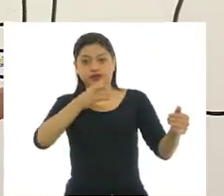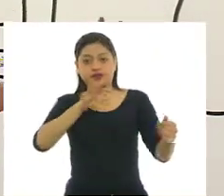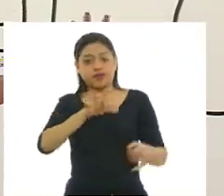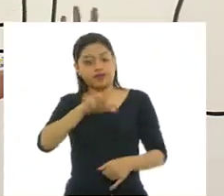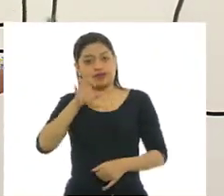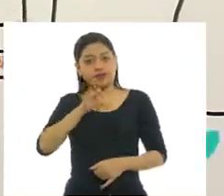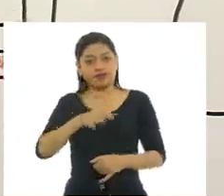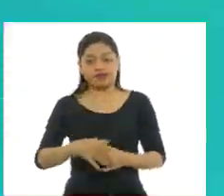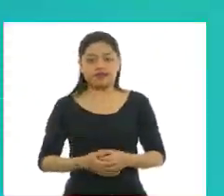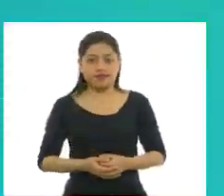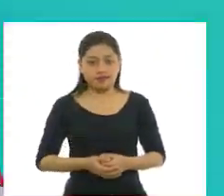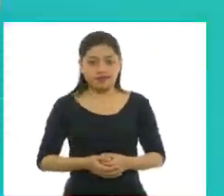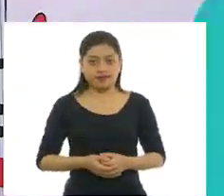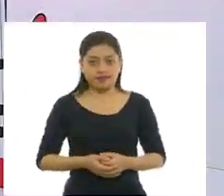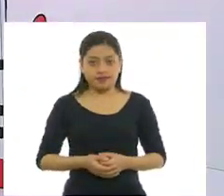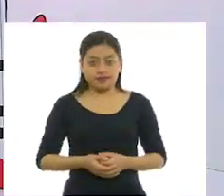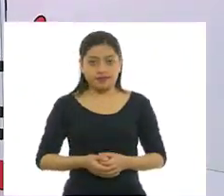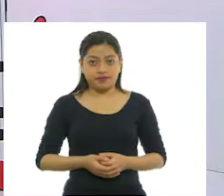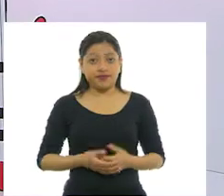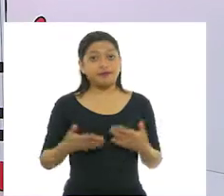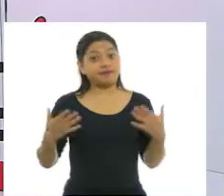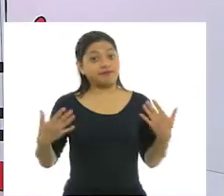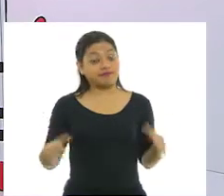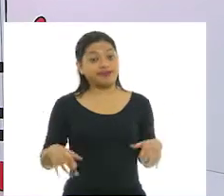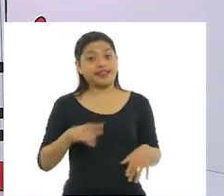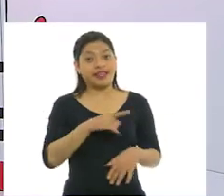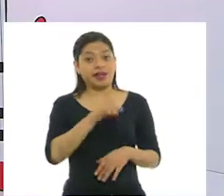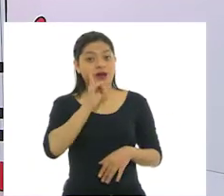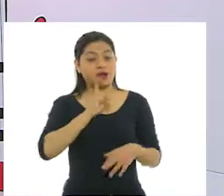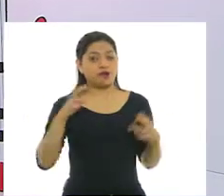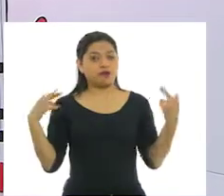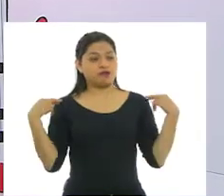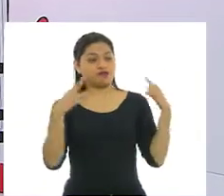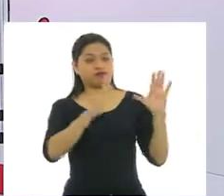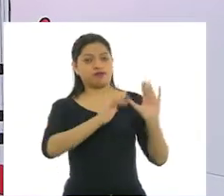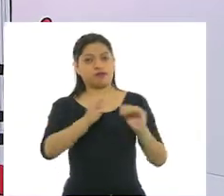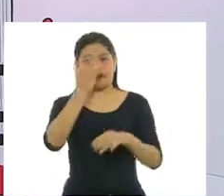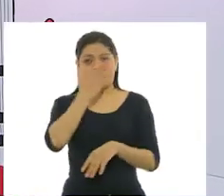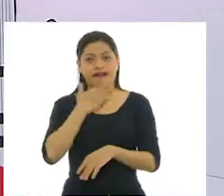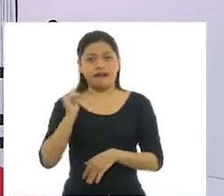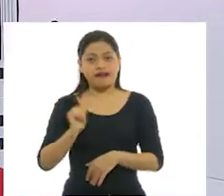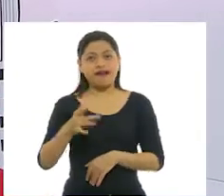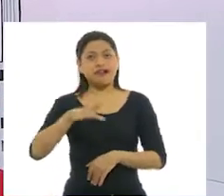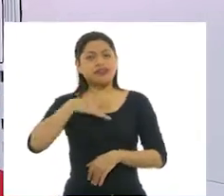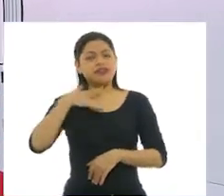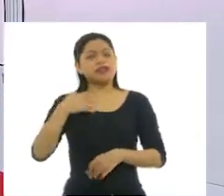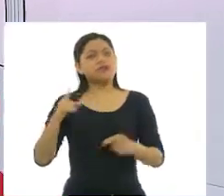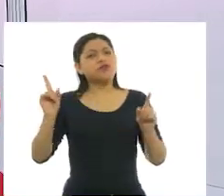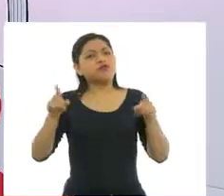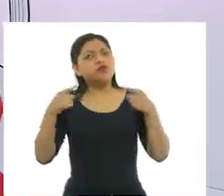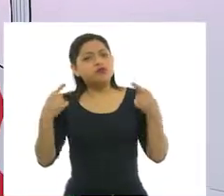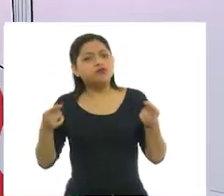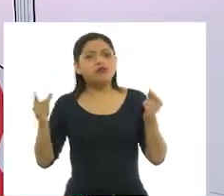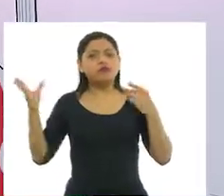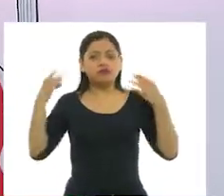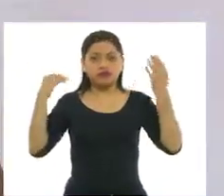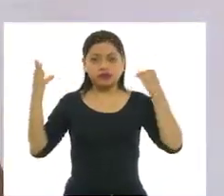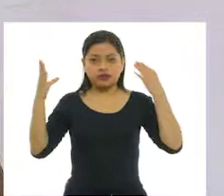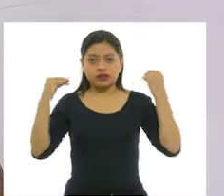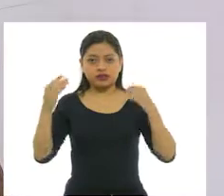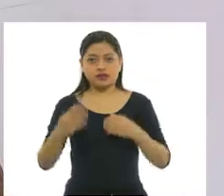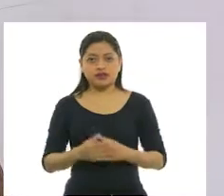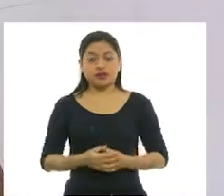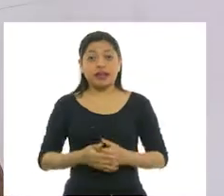Con pizzicato. Con pizzicato. Qué adoración esta maestra Sally Mason. Cómo nos hace sentir la música y cómo nos comparte. La verdad que contento